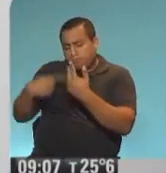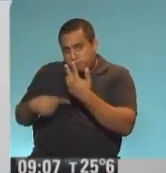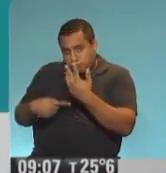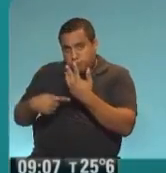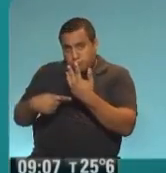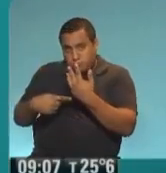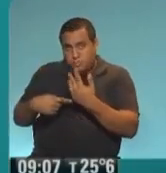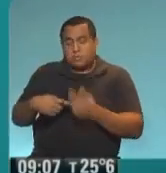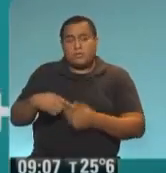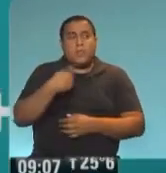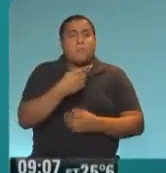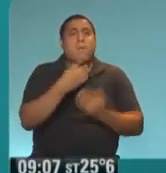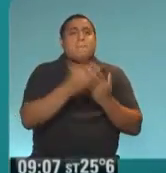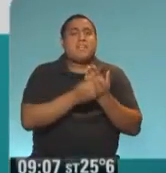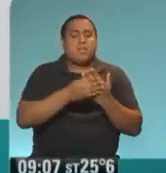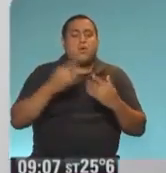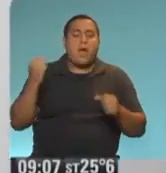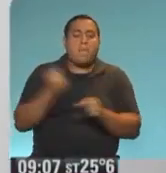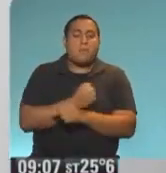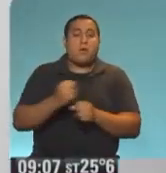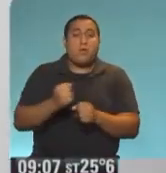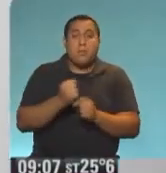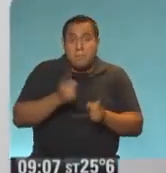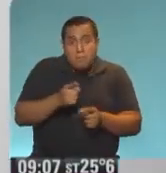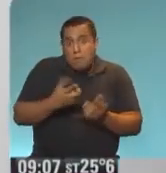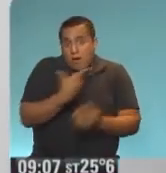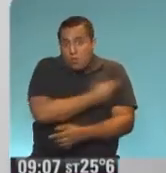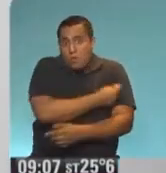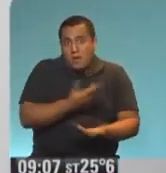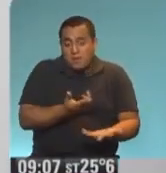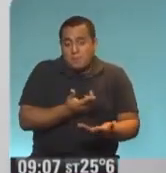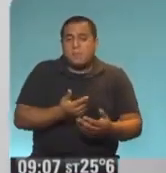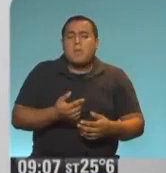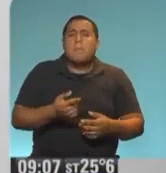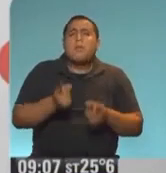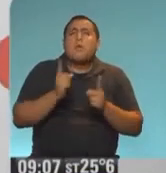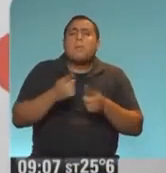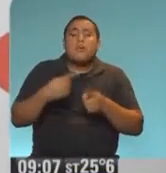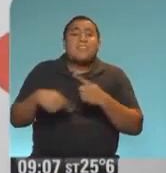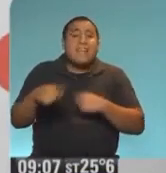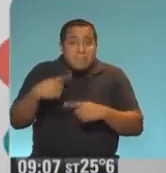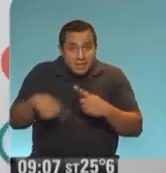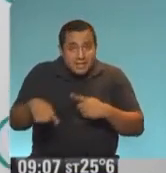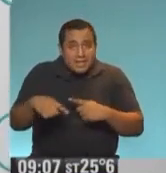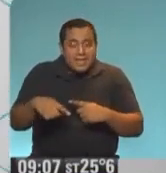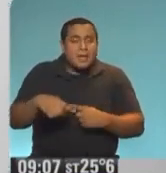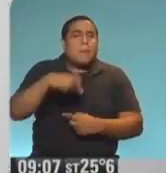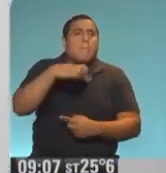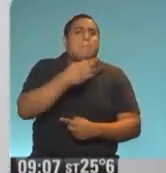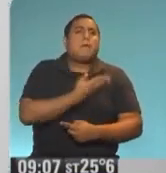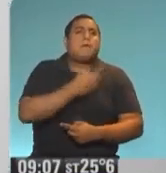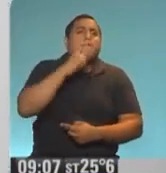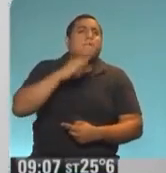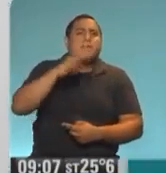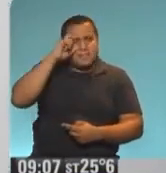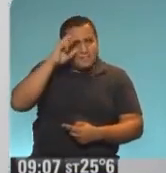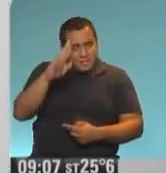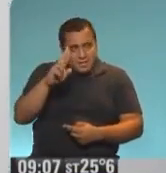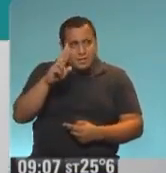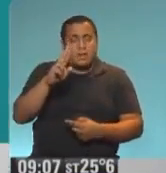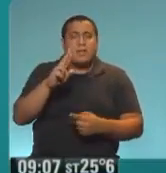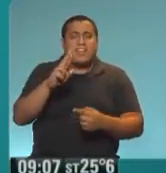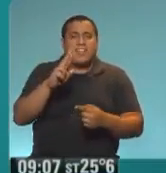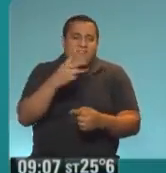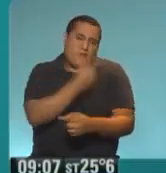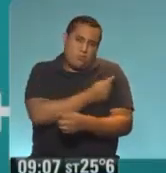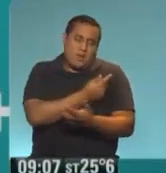el Ministerio, que fue lo que pasó con esta. Pero, ¿qué quiero decir? El mismo trámite que hizo Pfizer y las mismas